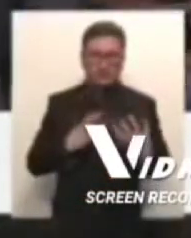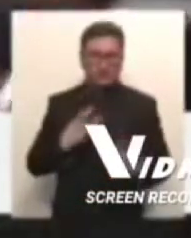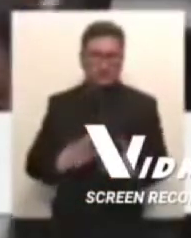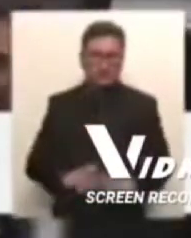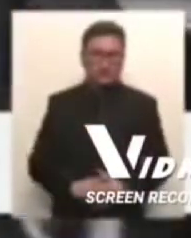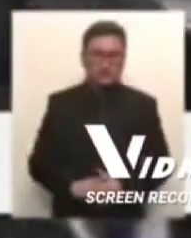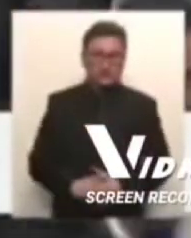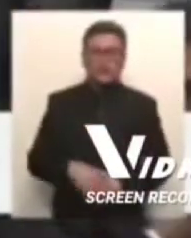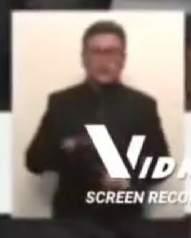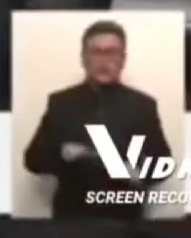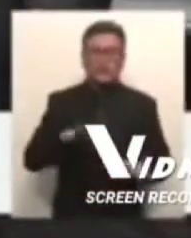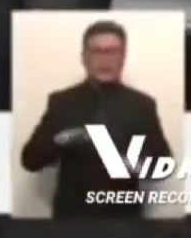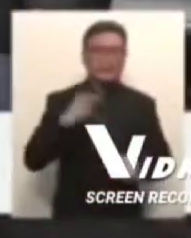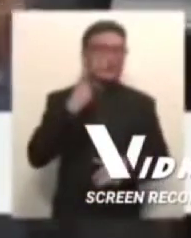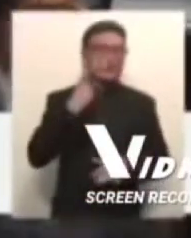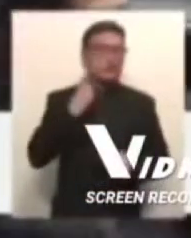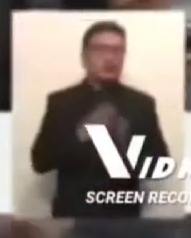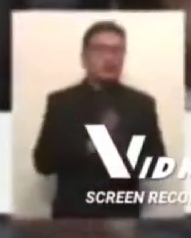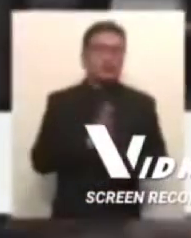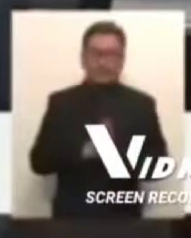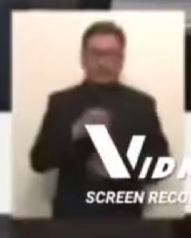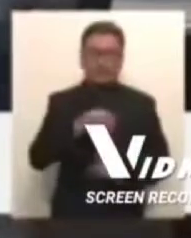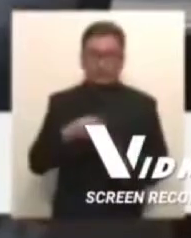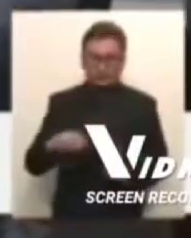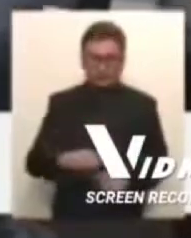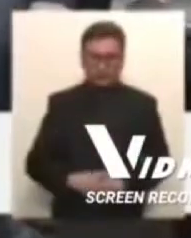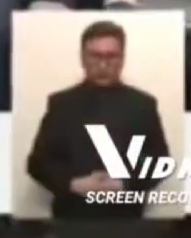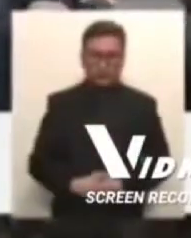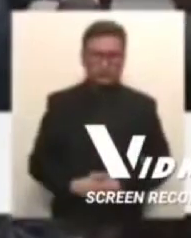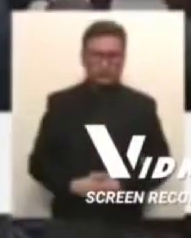Déjalo pasar. Diputados, por favor, orden.